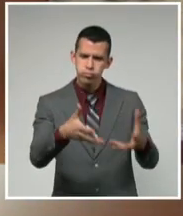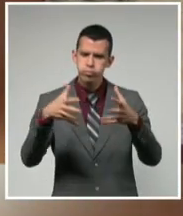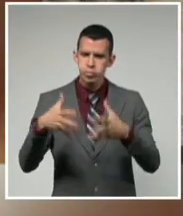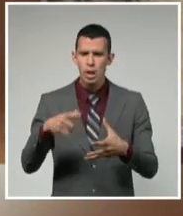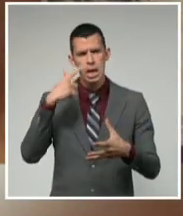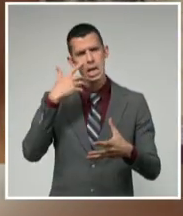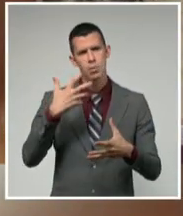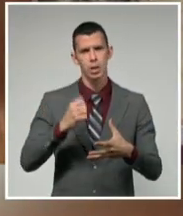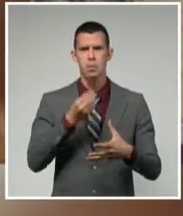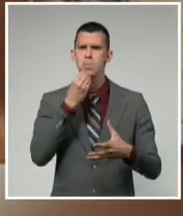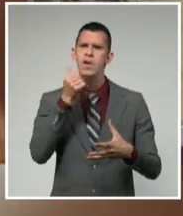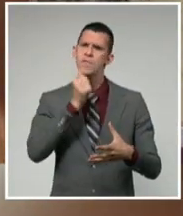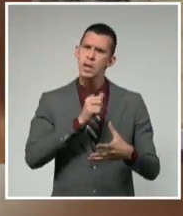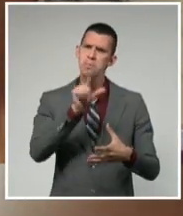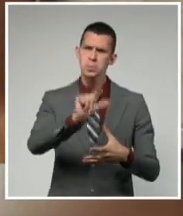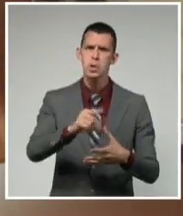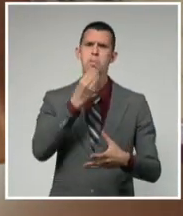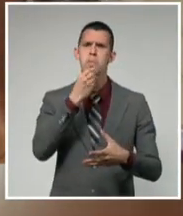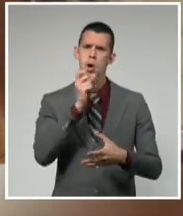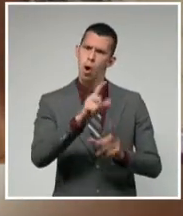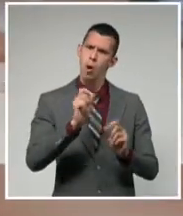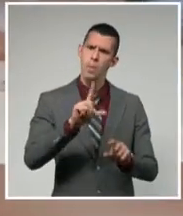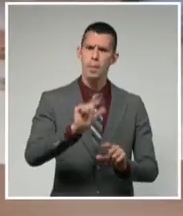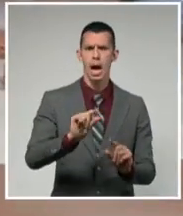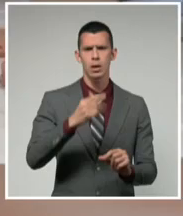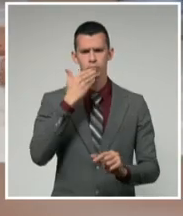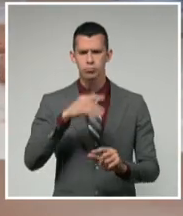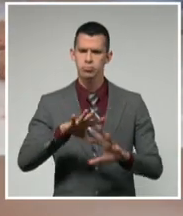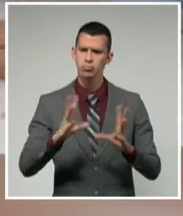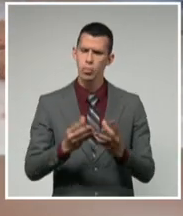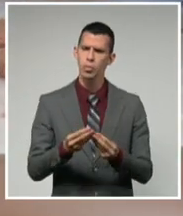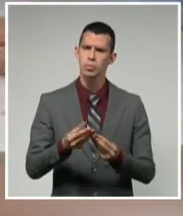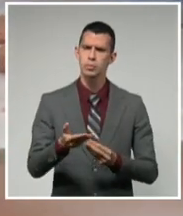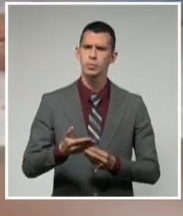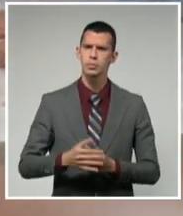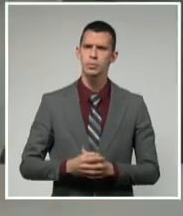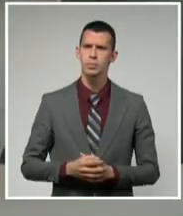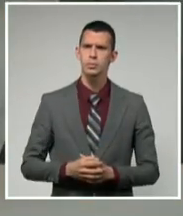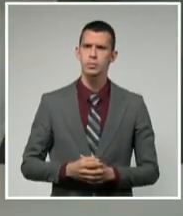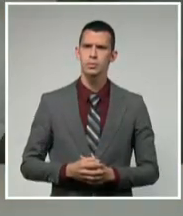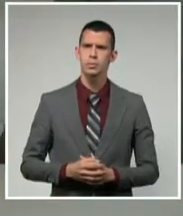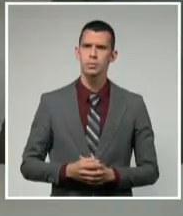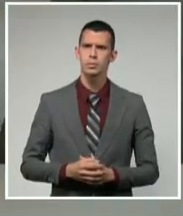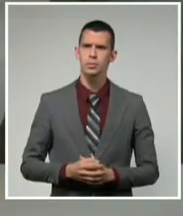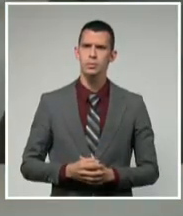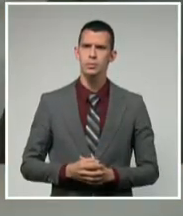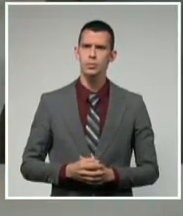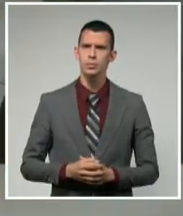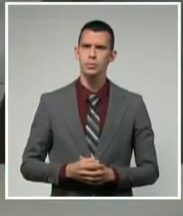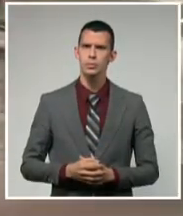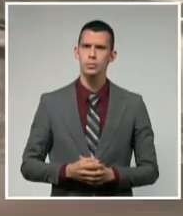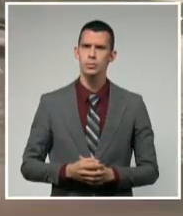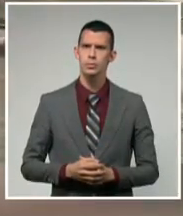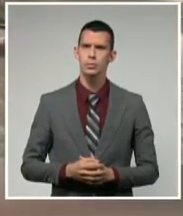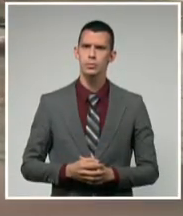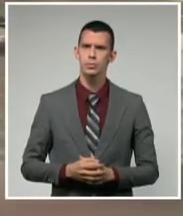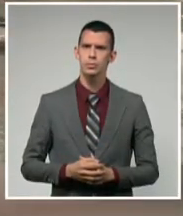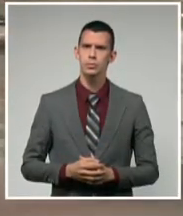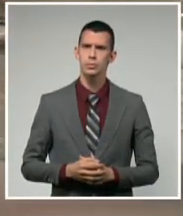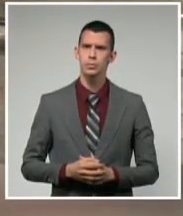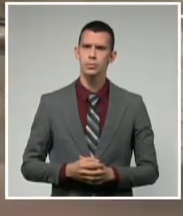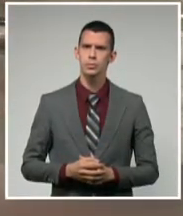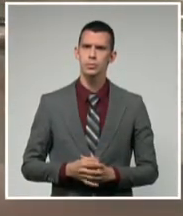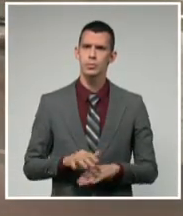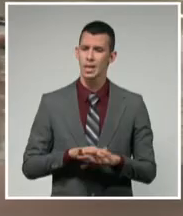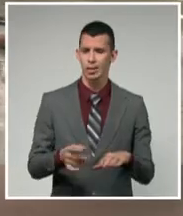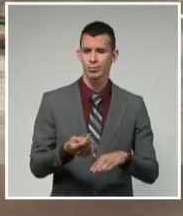son asequibles para las personas y de buena calidad. Durante los próximos días, la empresa pesquera de Las Tunas